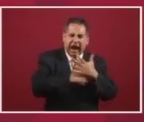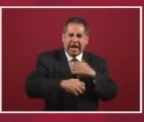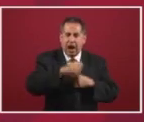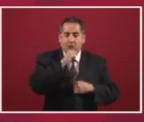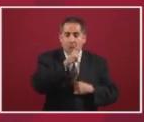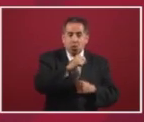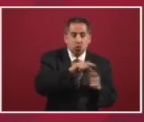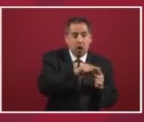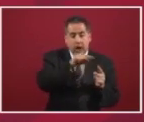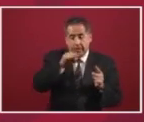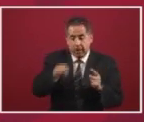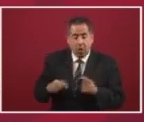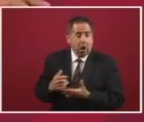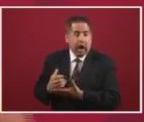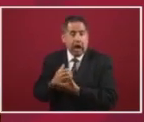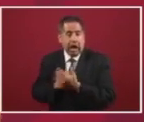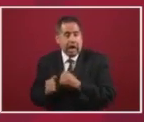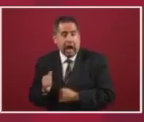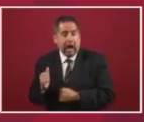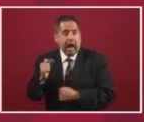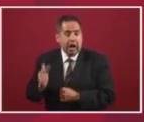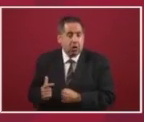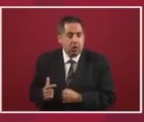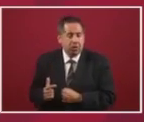gotea abajo.